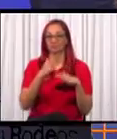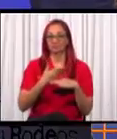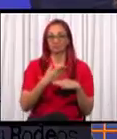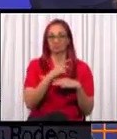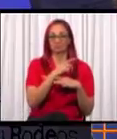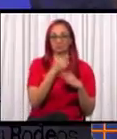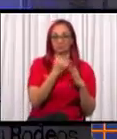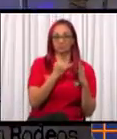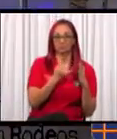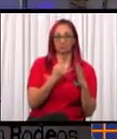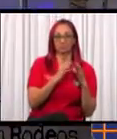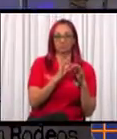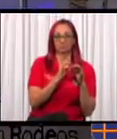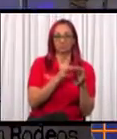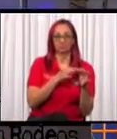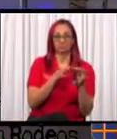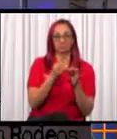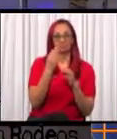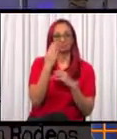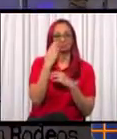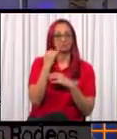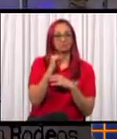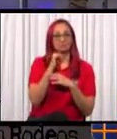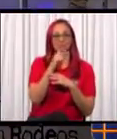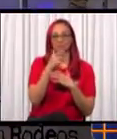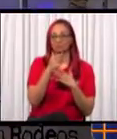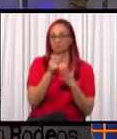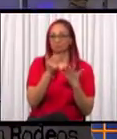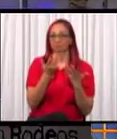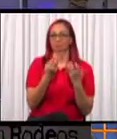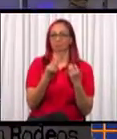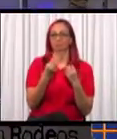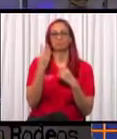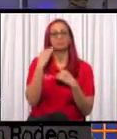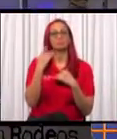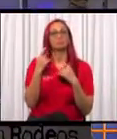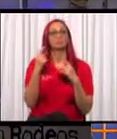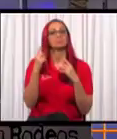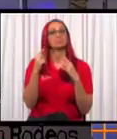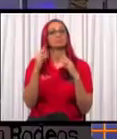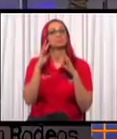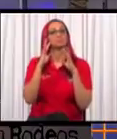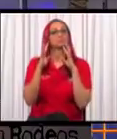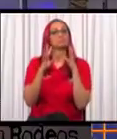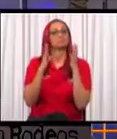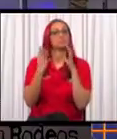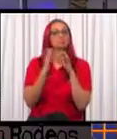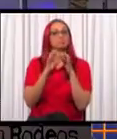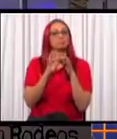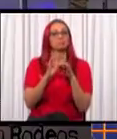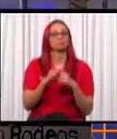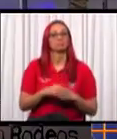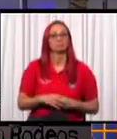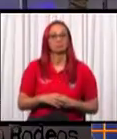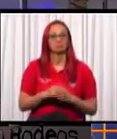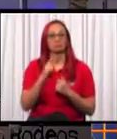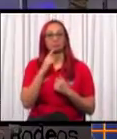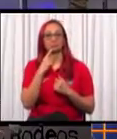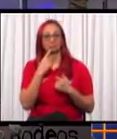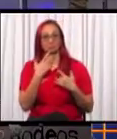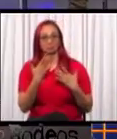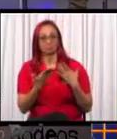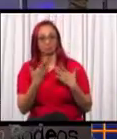van a explicar por qué no es mayor esa. Porque suena hasta contradictorio, don Maynor, que se diga,